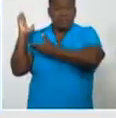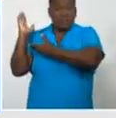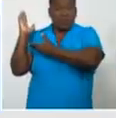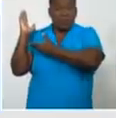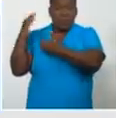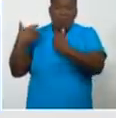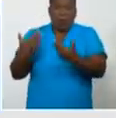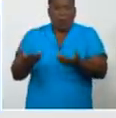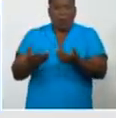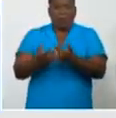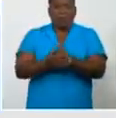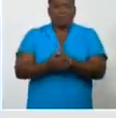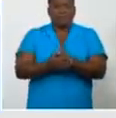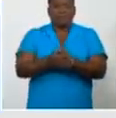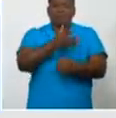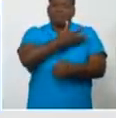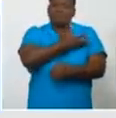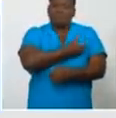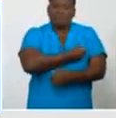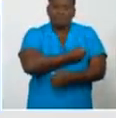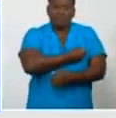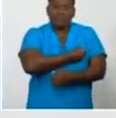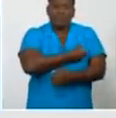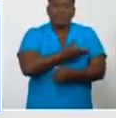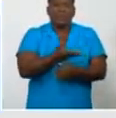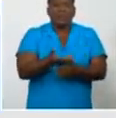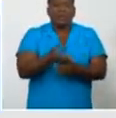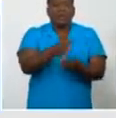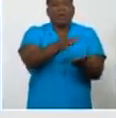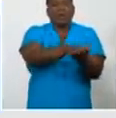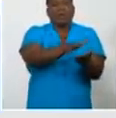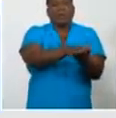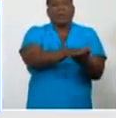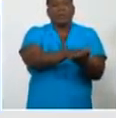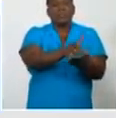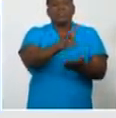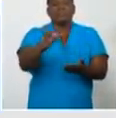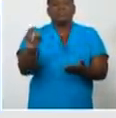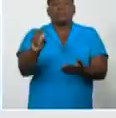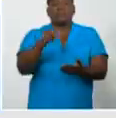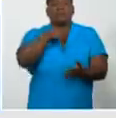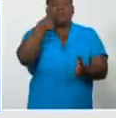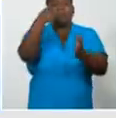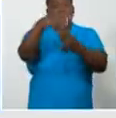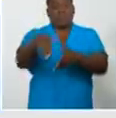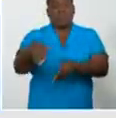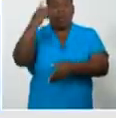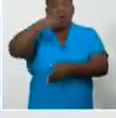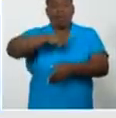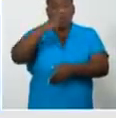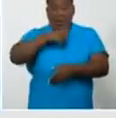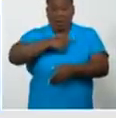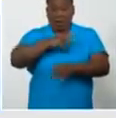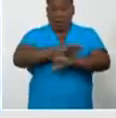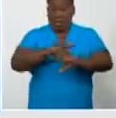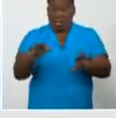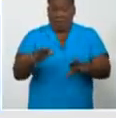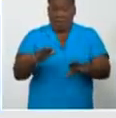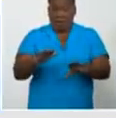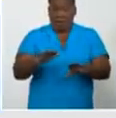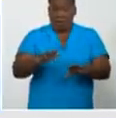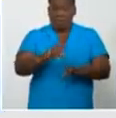Y lamentablemente se acumulan 100 fallecidos en el mes de abril. Eso hace una